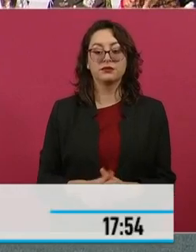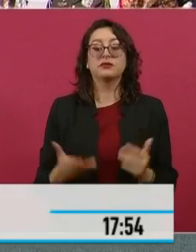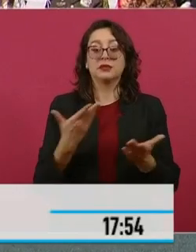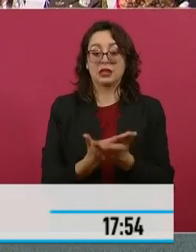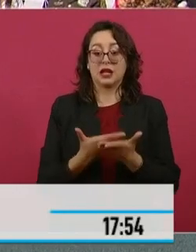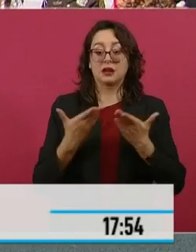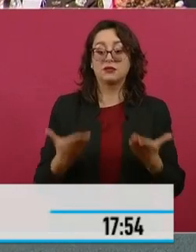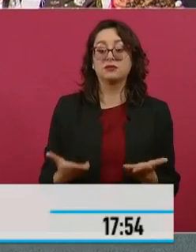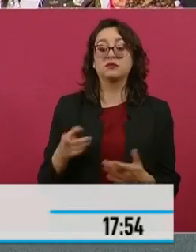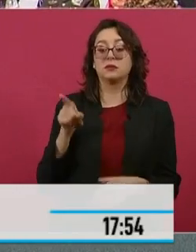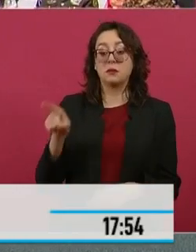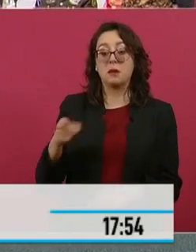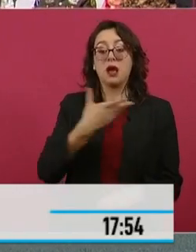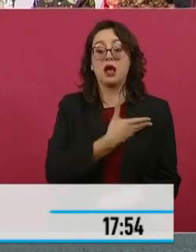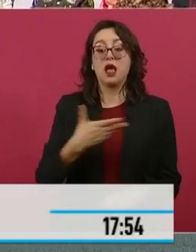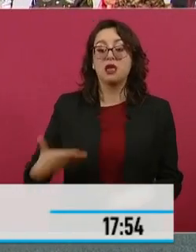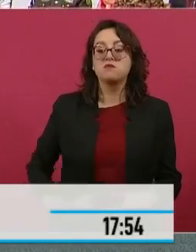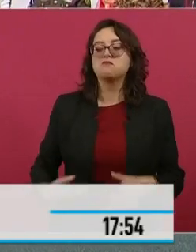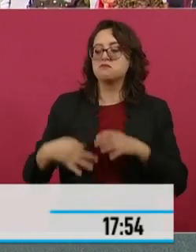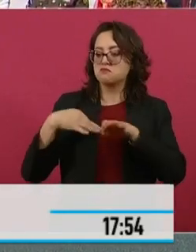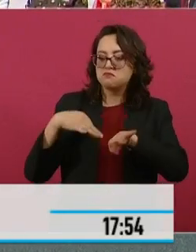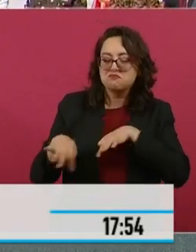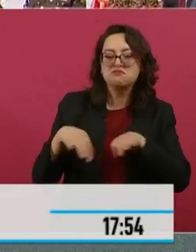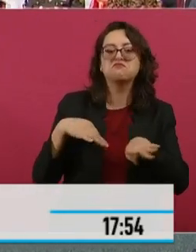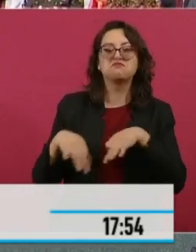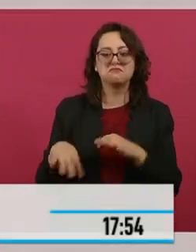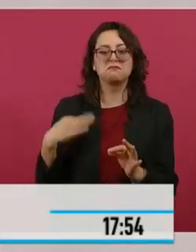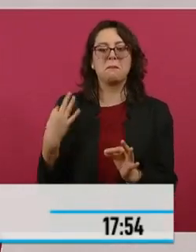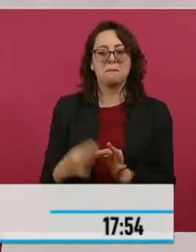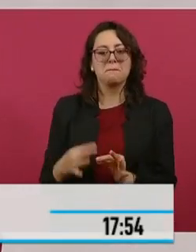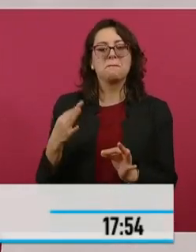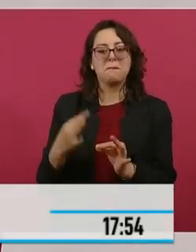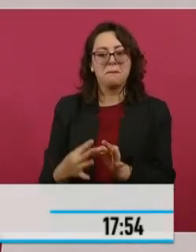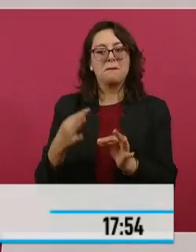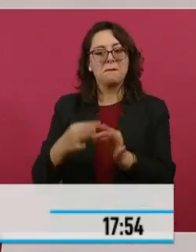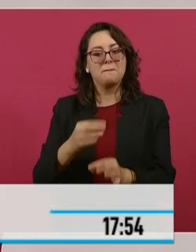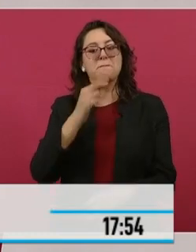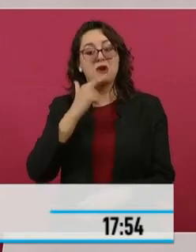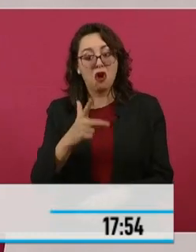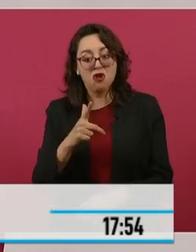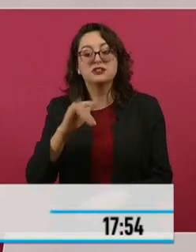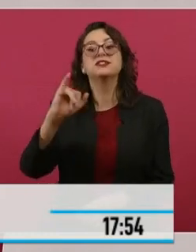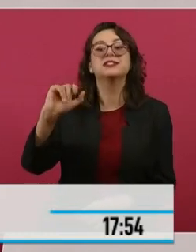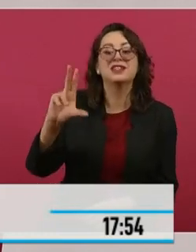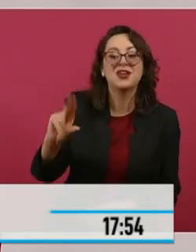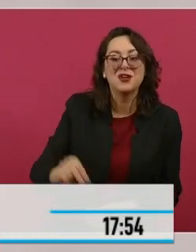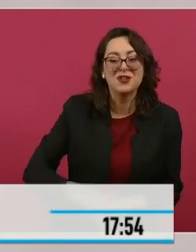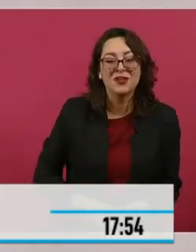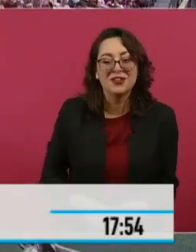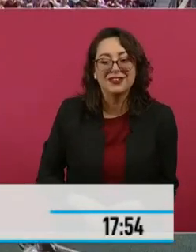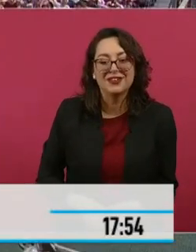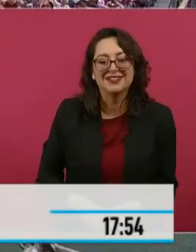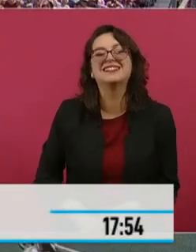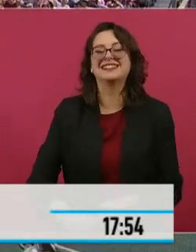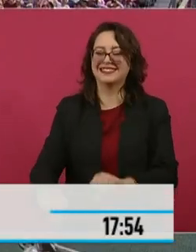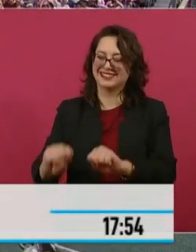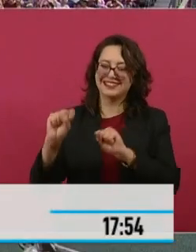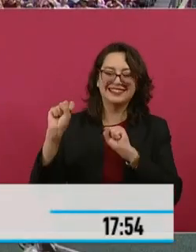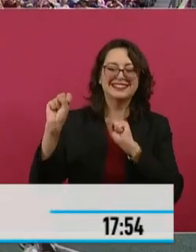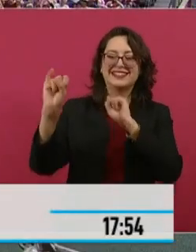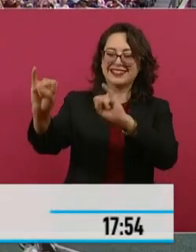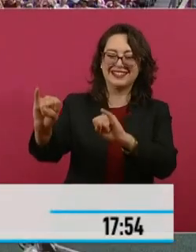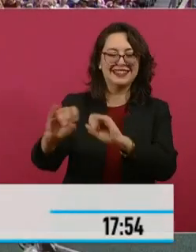presidente está dando frutos. ¿Sí o no está dando frutos? Claro que está dando muchos